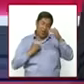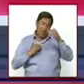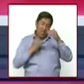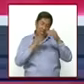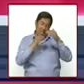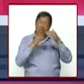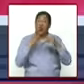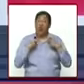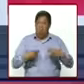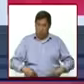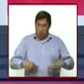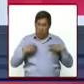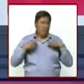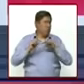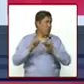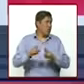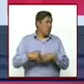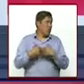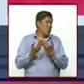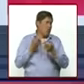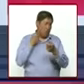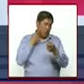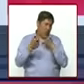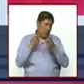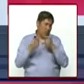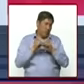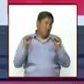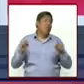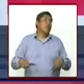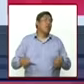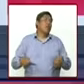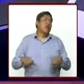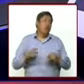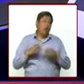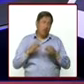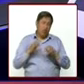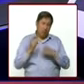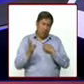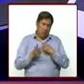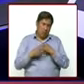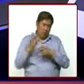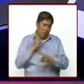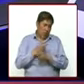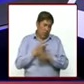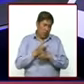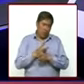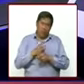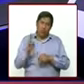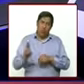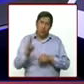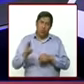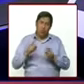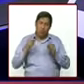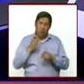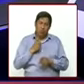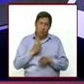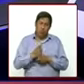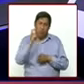a los humanos, surgen preguntas sobre cómo deben ser controlados estos sistemas y qué salvaguardias deben implementarse para evitar su uso